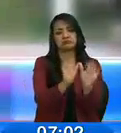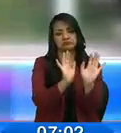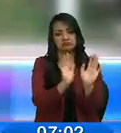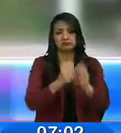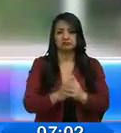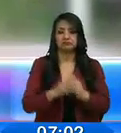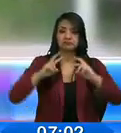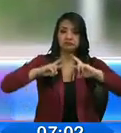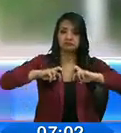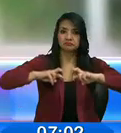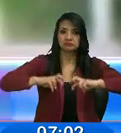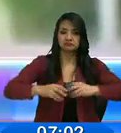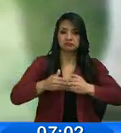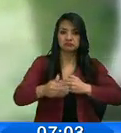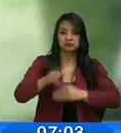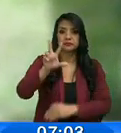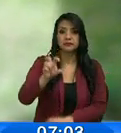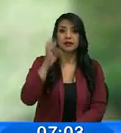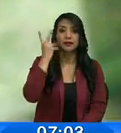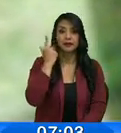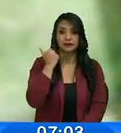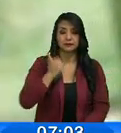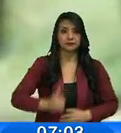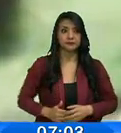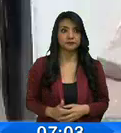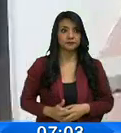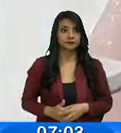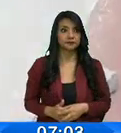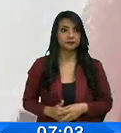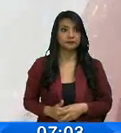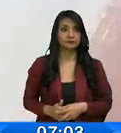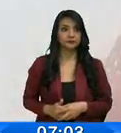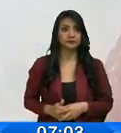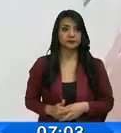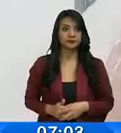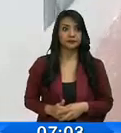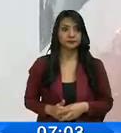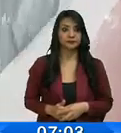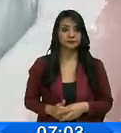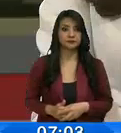La instrucción fiscal es de 30 días, informó Iván Casamén.